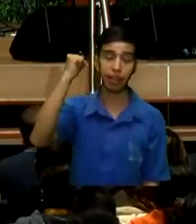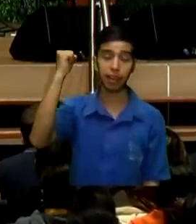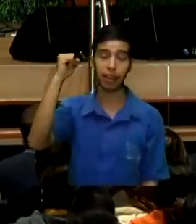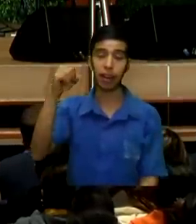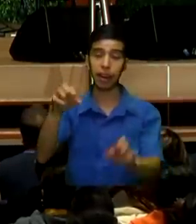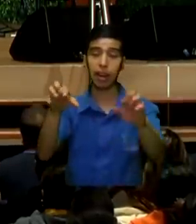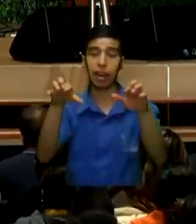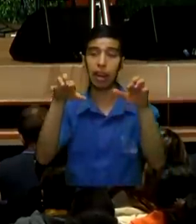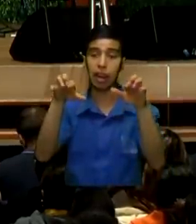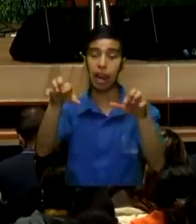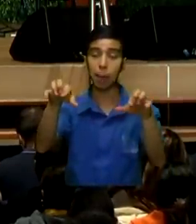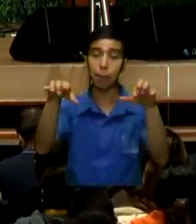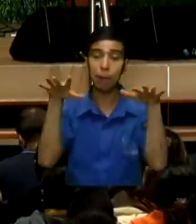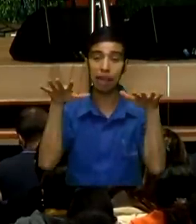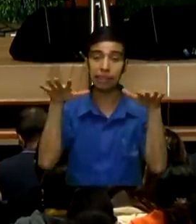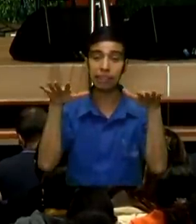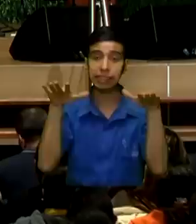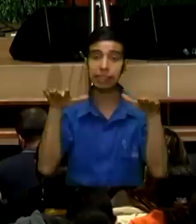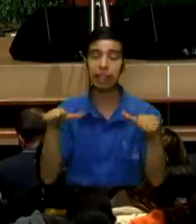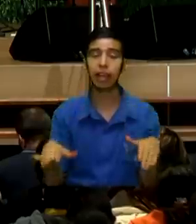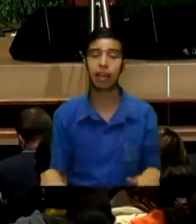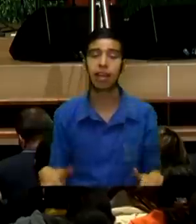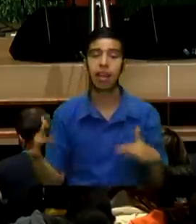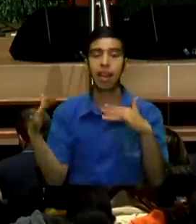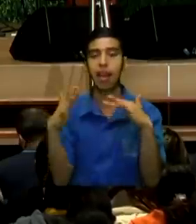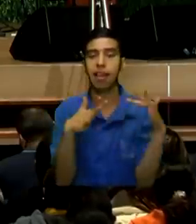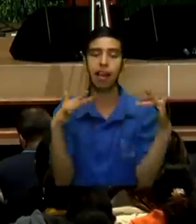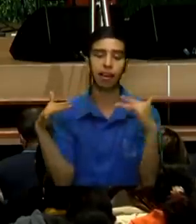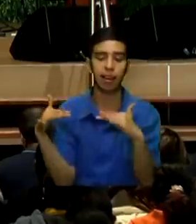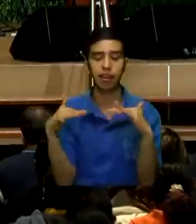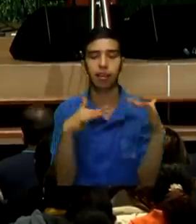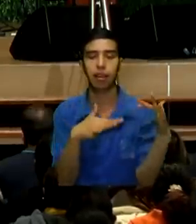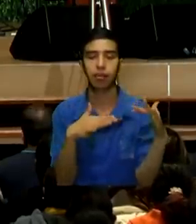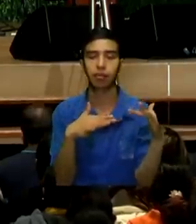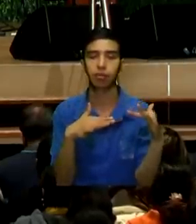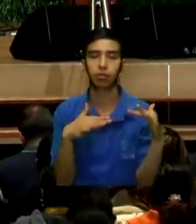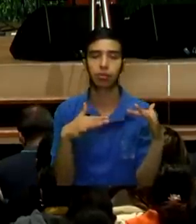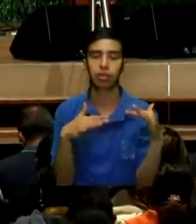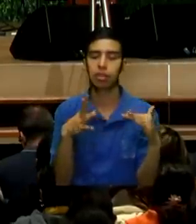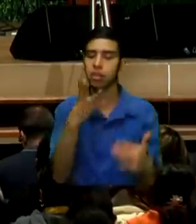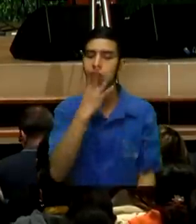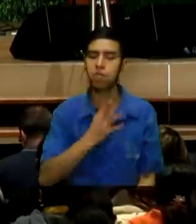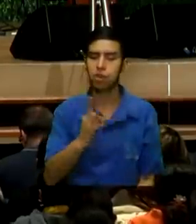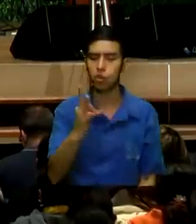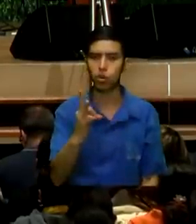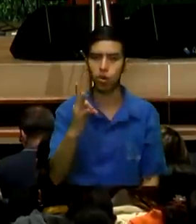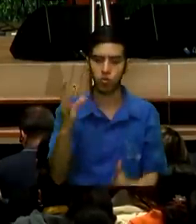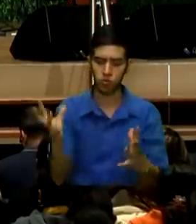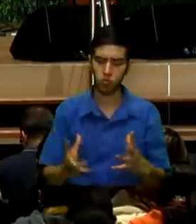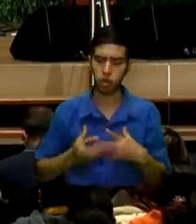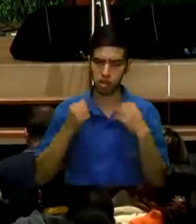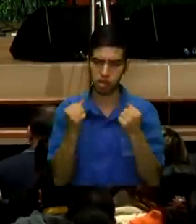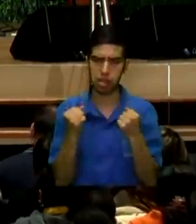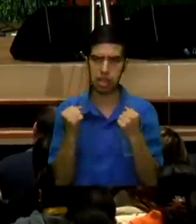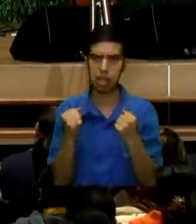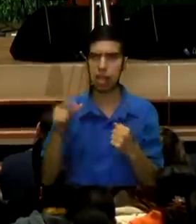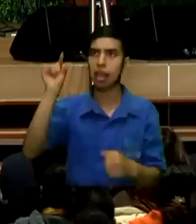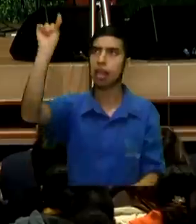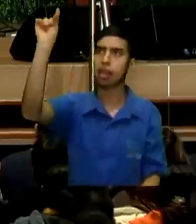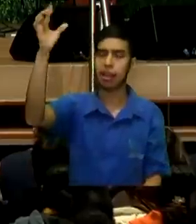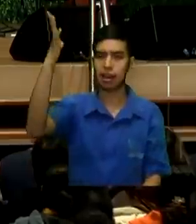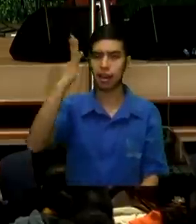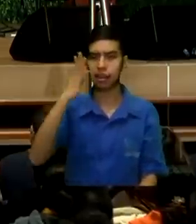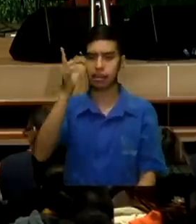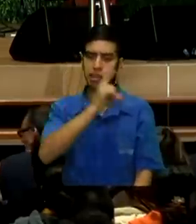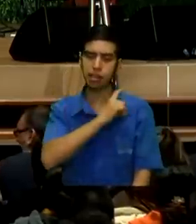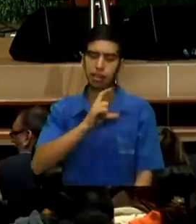espiritualmente, que conste, ¿va? Tú, pues, hijo mío, fortalécete en la gracia que hay en Cristo Jesús. Y lo que has